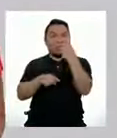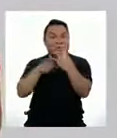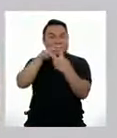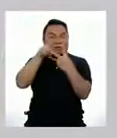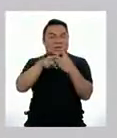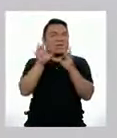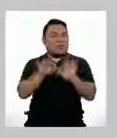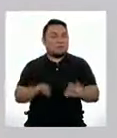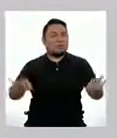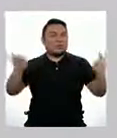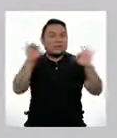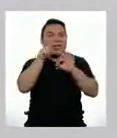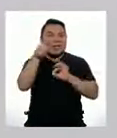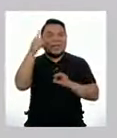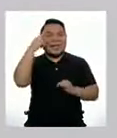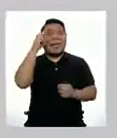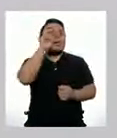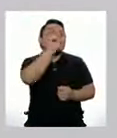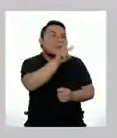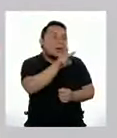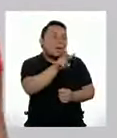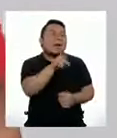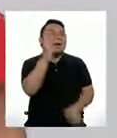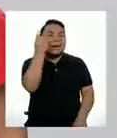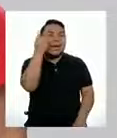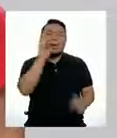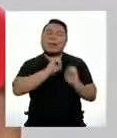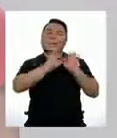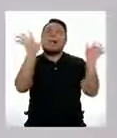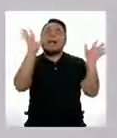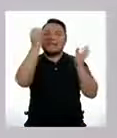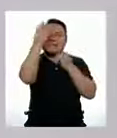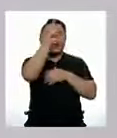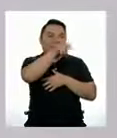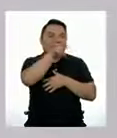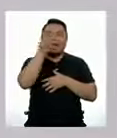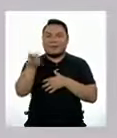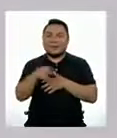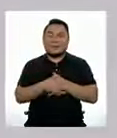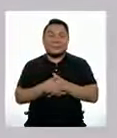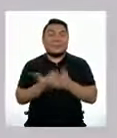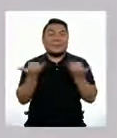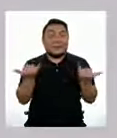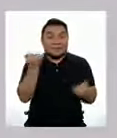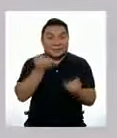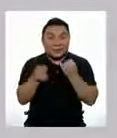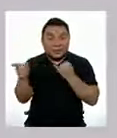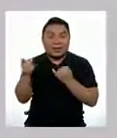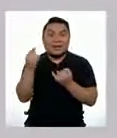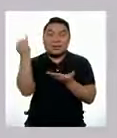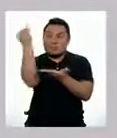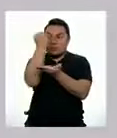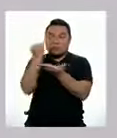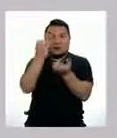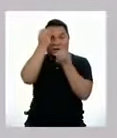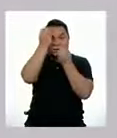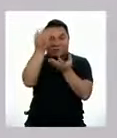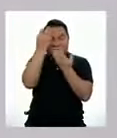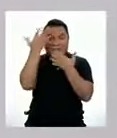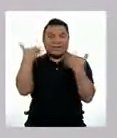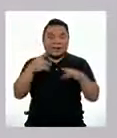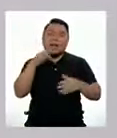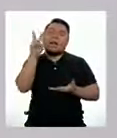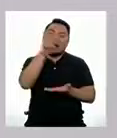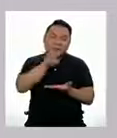cuales son importantes porque nos permiten visualizar mejor la información. Finalmente, los gráficos estadísticos que